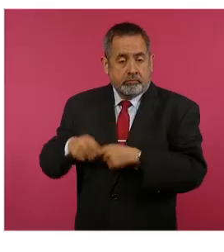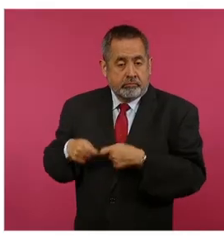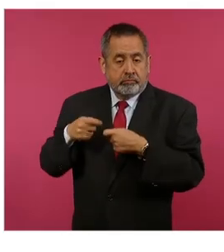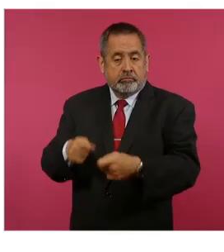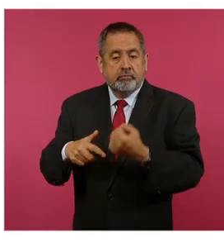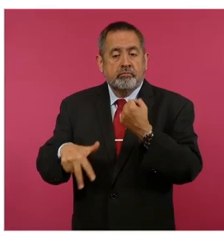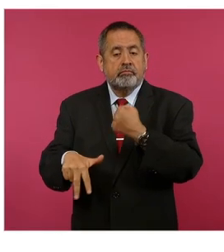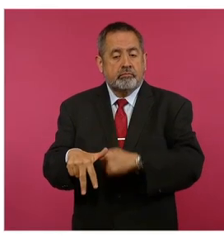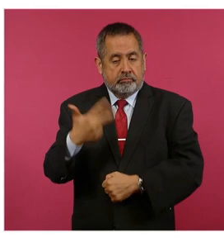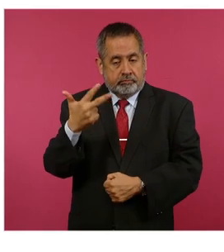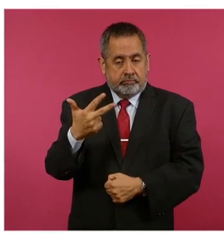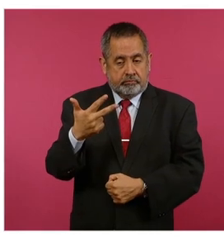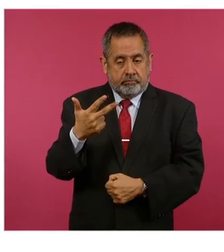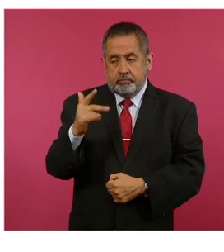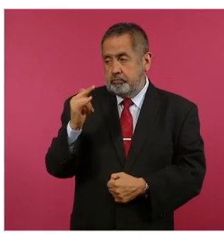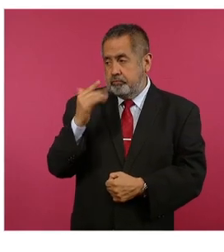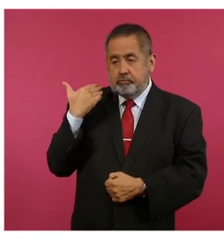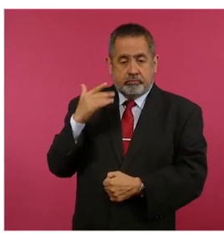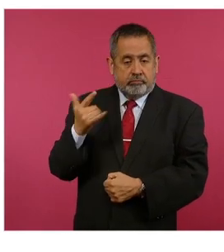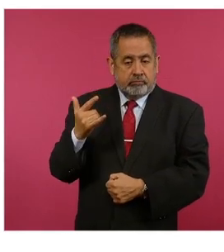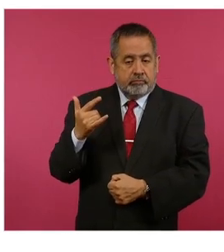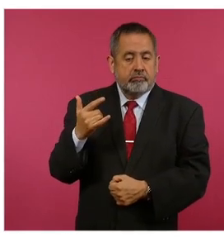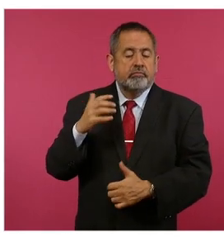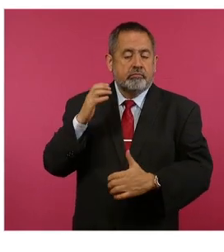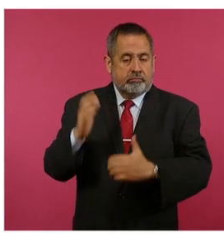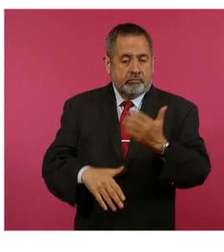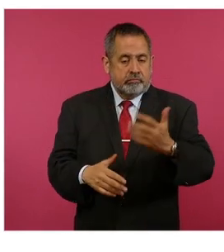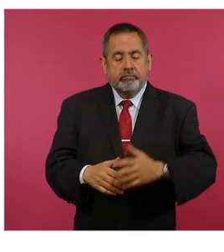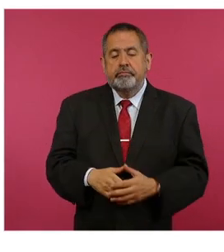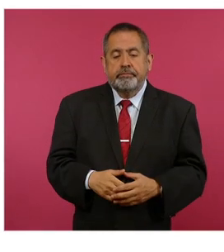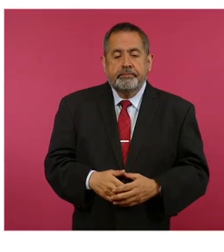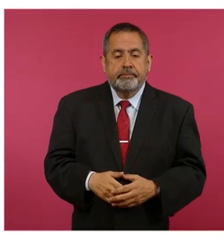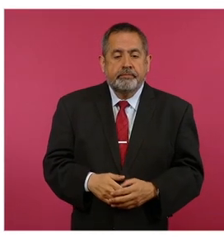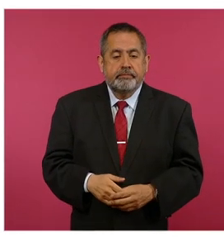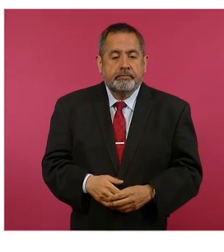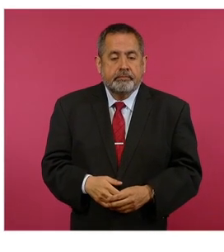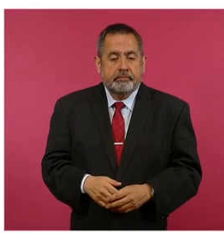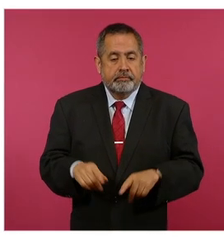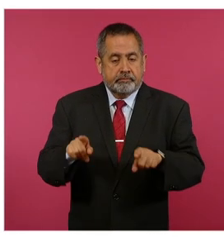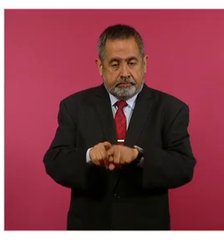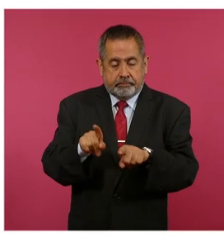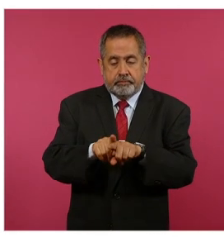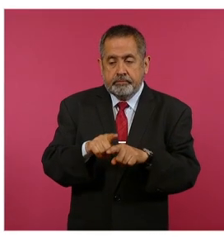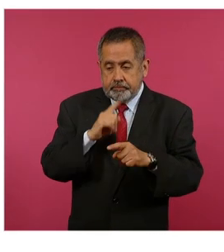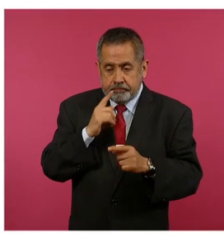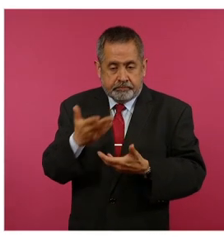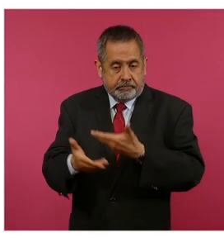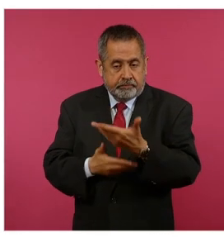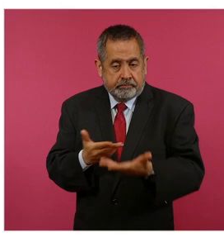lo terminaron en julio pasado. Quiero destacar también que el servicio